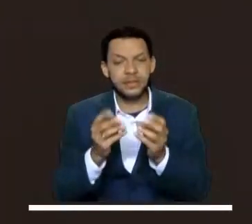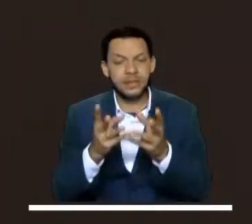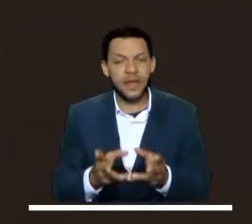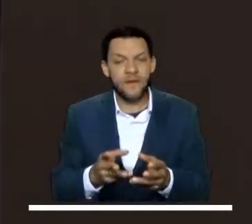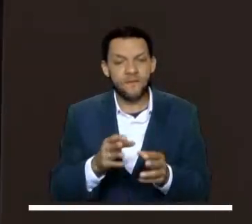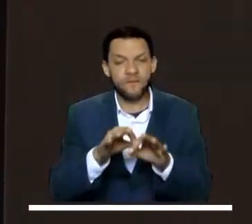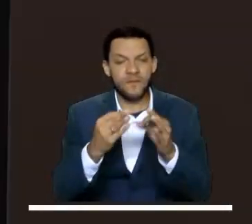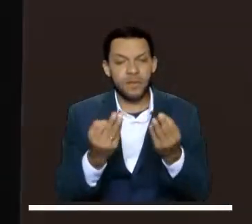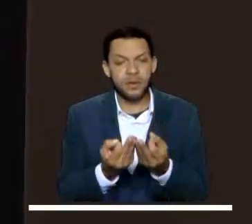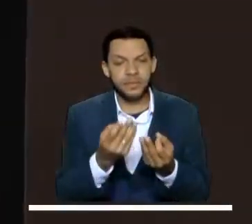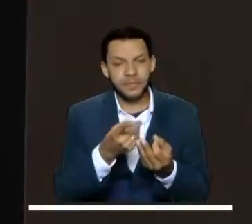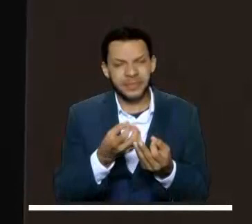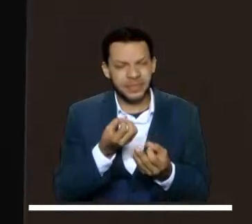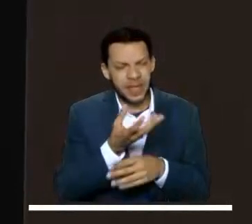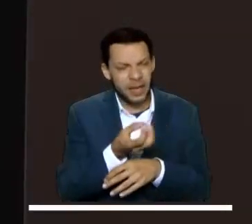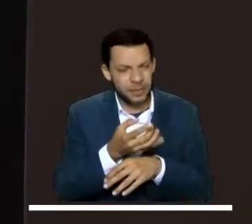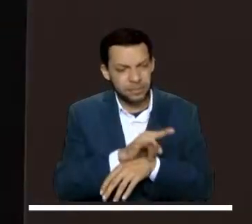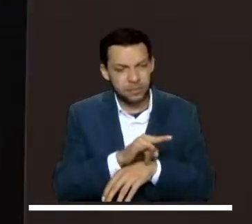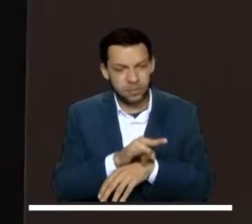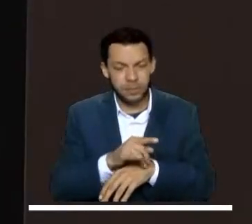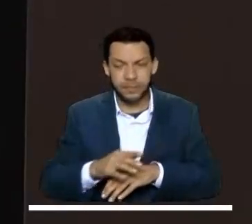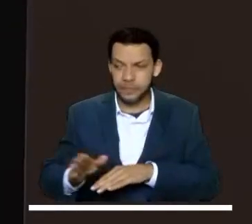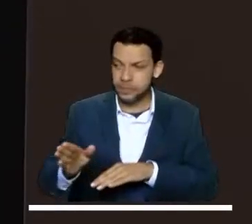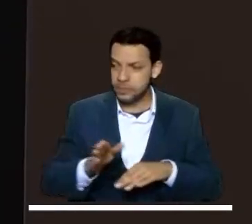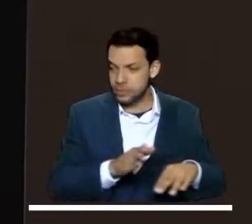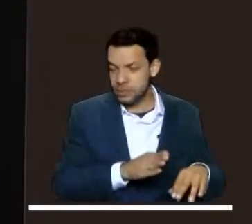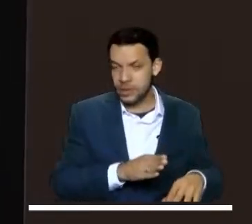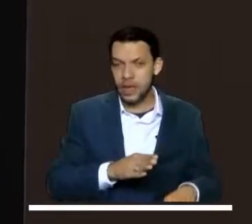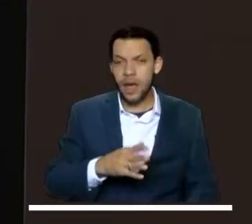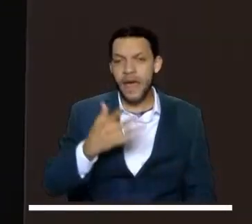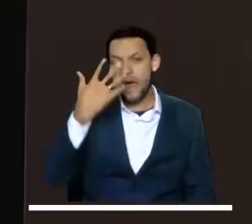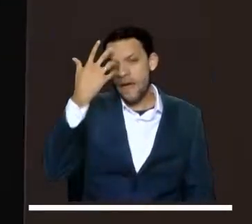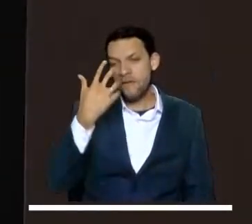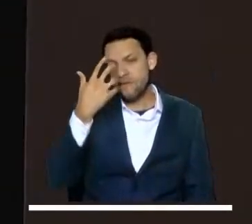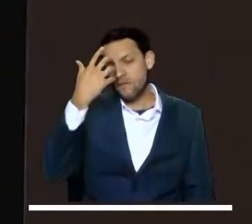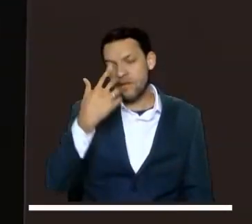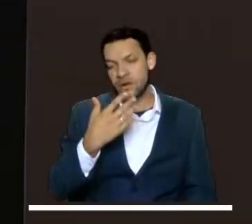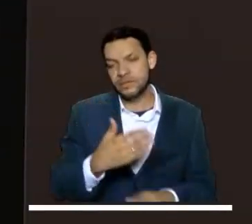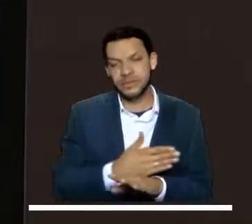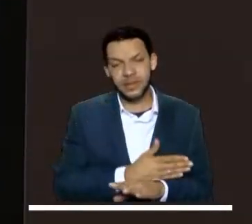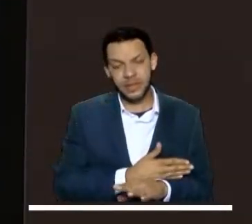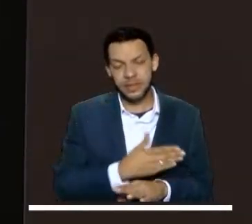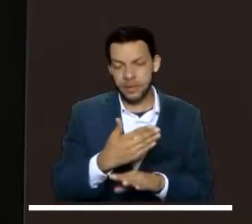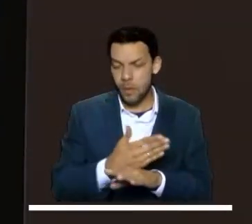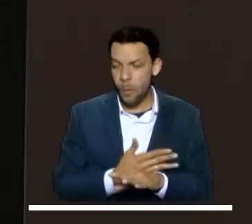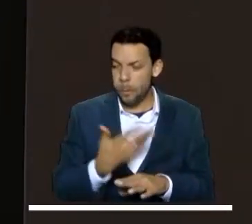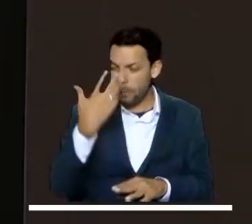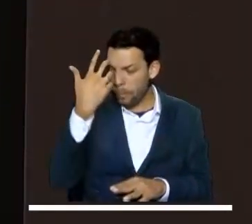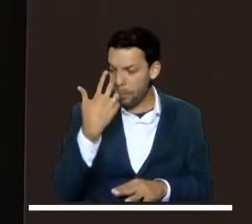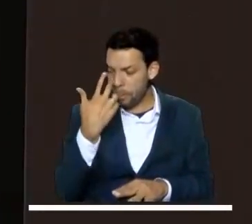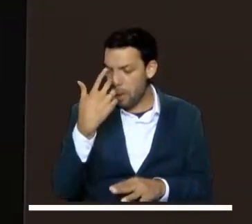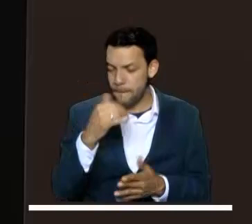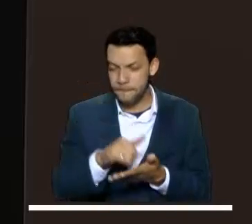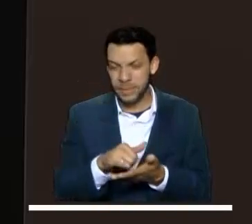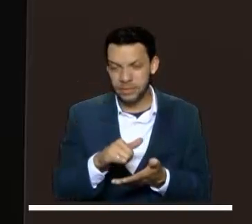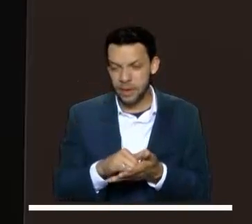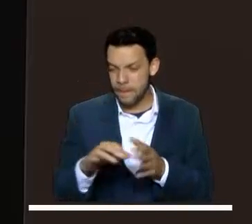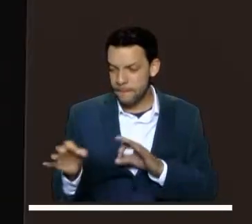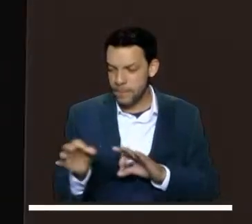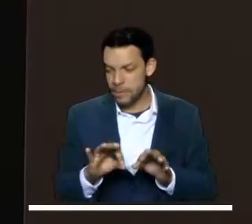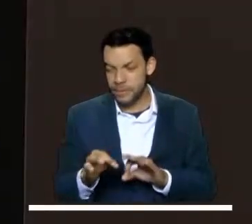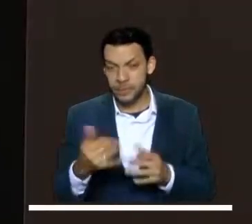años comencemos a hacer el tamizaje. Tamizaje es el examen preventivo, por favor. Este examen está